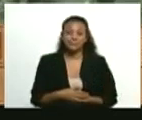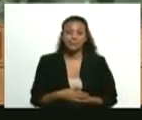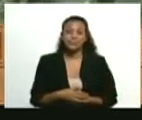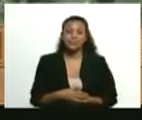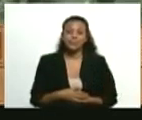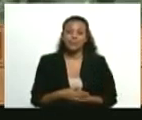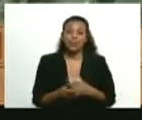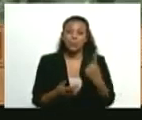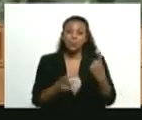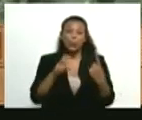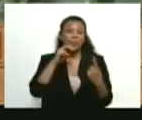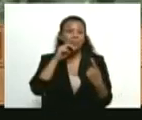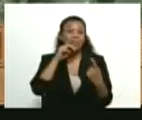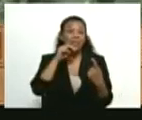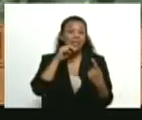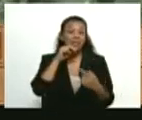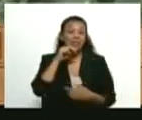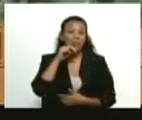uno de los nietos